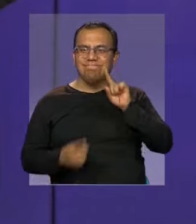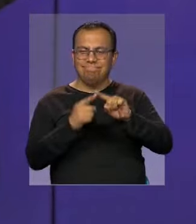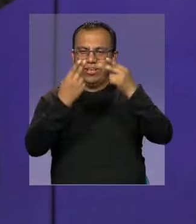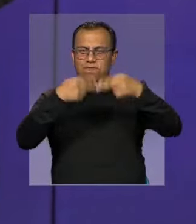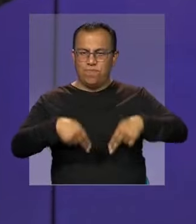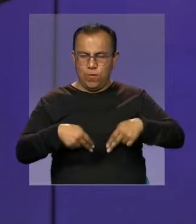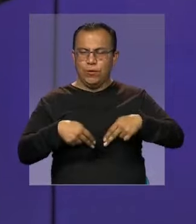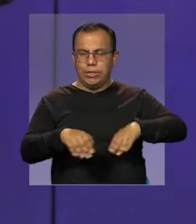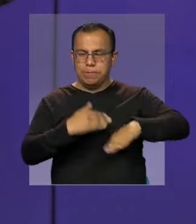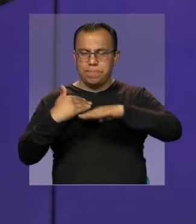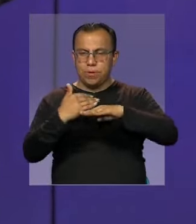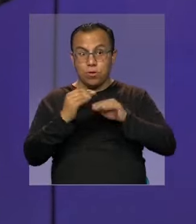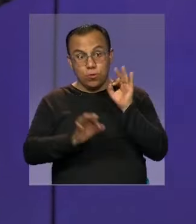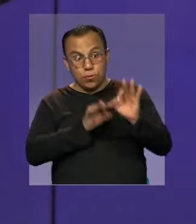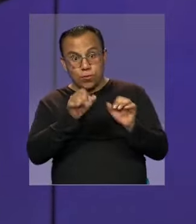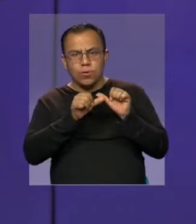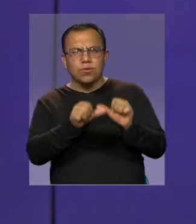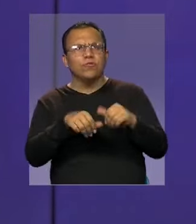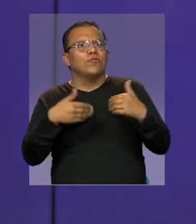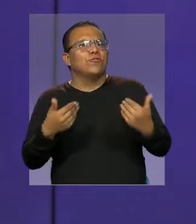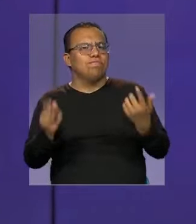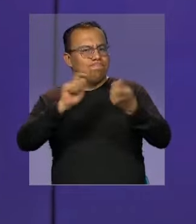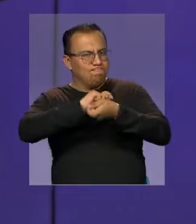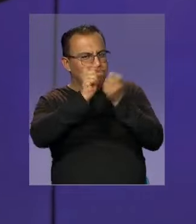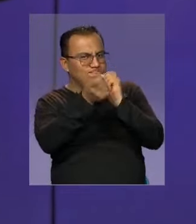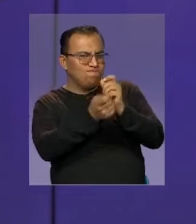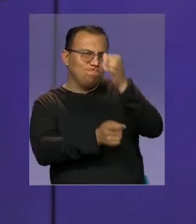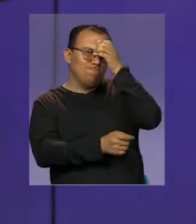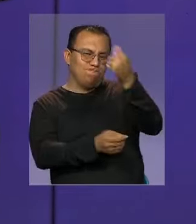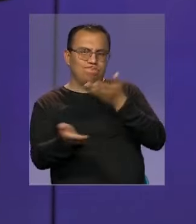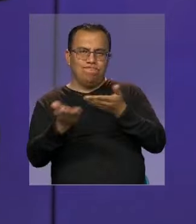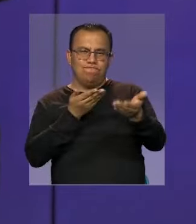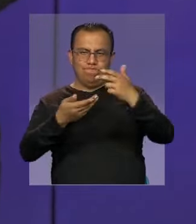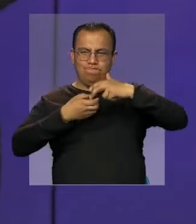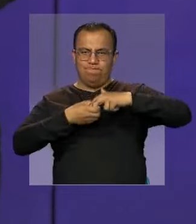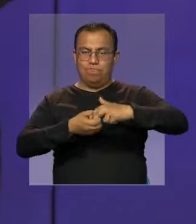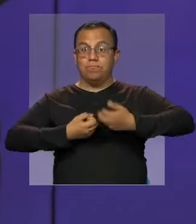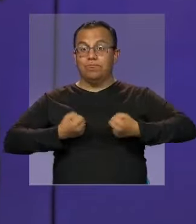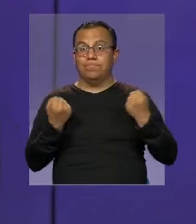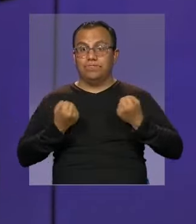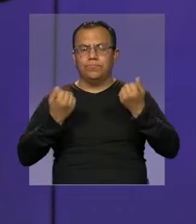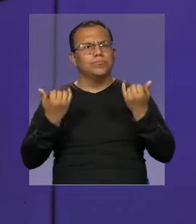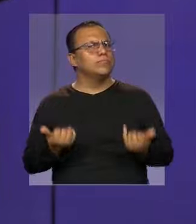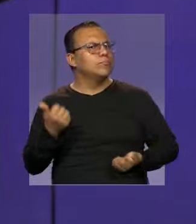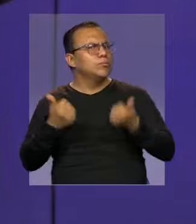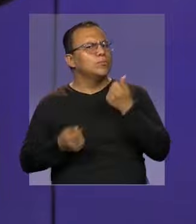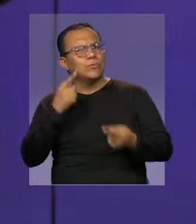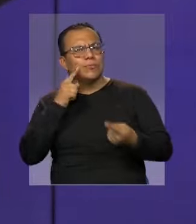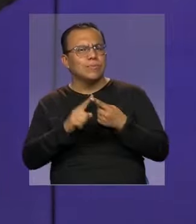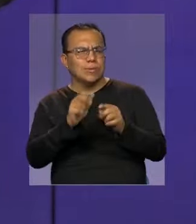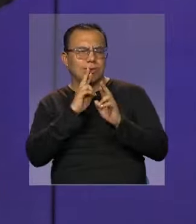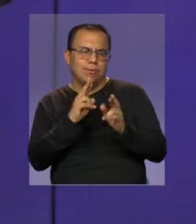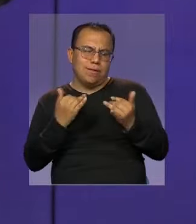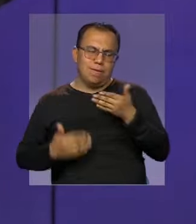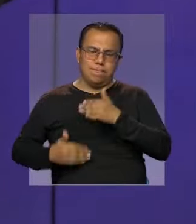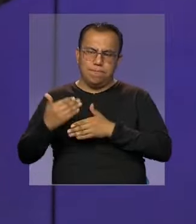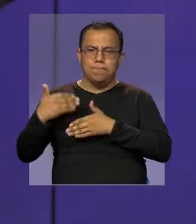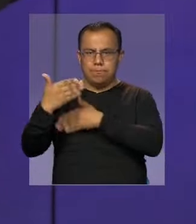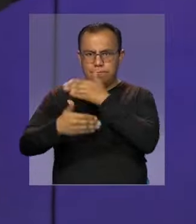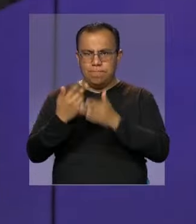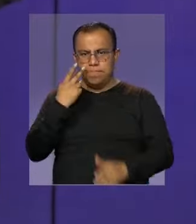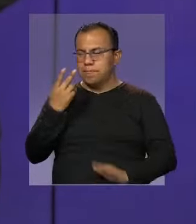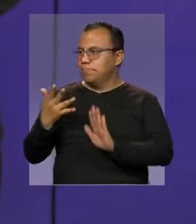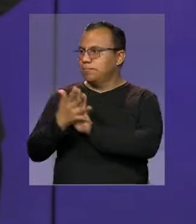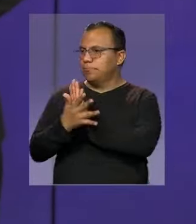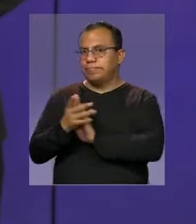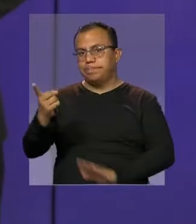género y sostenibilidad que buscaba cambiarle la cara al transporte público de Bogotá. ¿Cuáles han sido los resultados de esta iniciativa? Aquí les